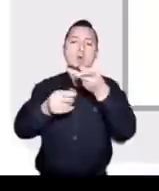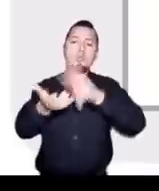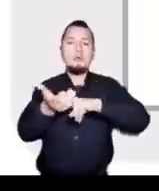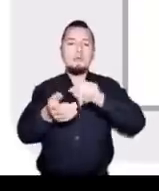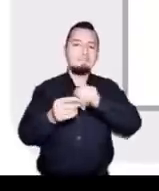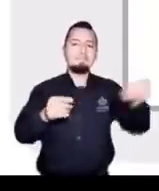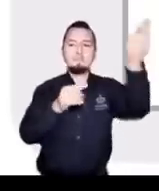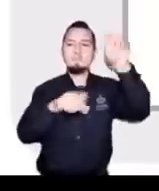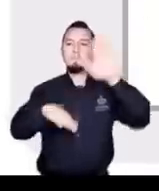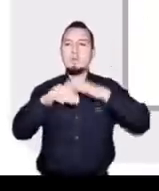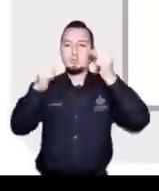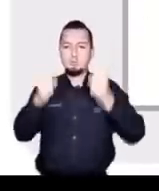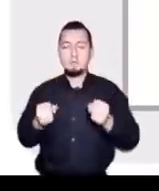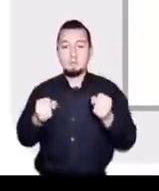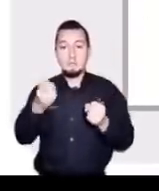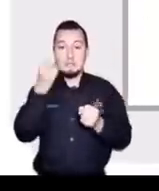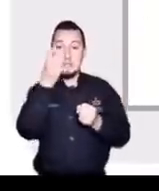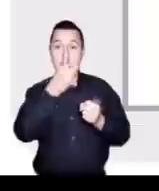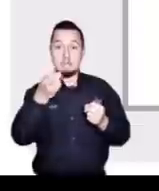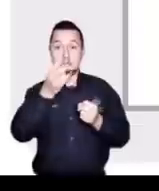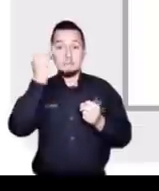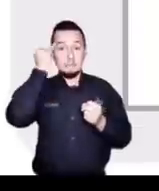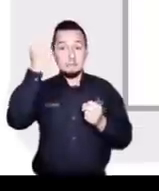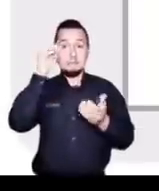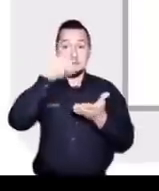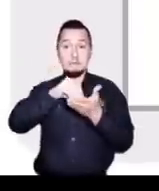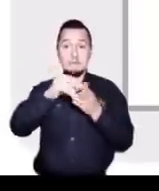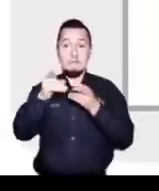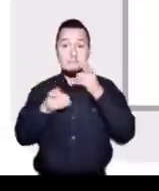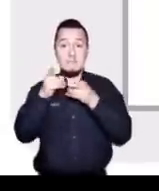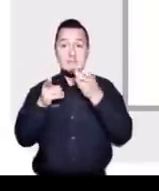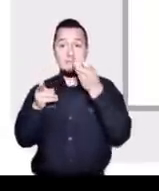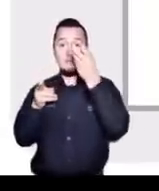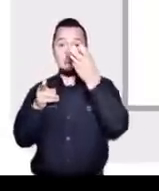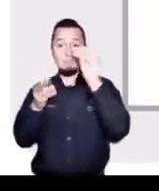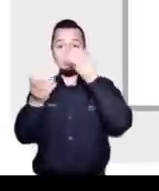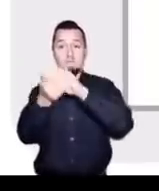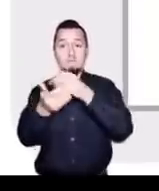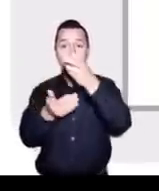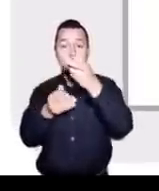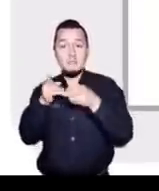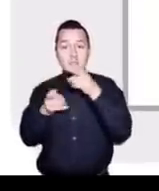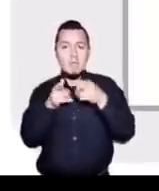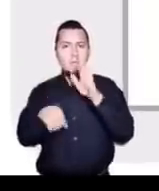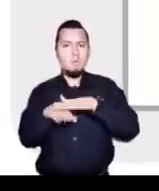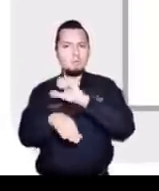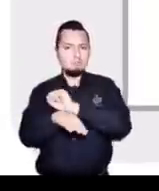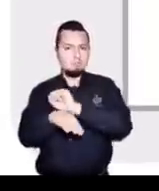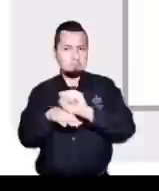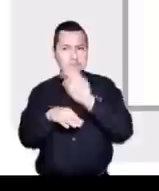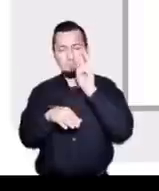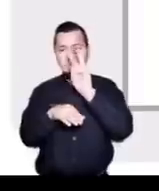Este es el concepto de una estación tipo. Es una estación sencilla, una plataforma que se levanta